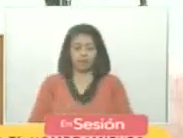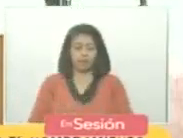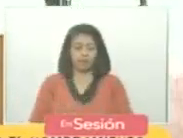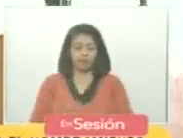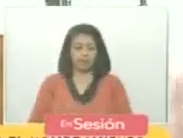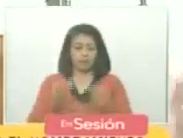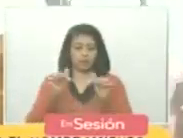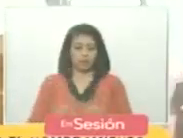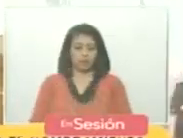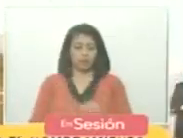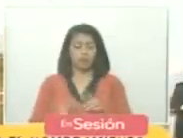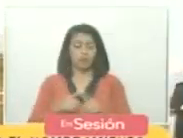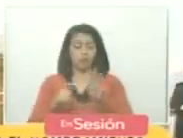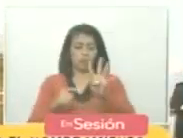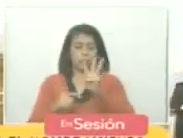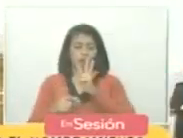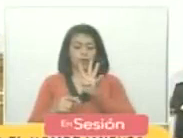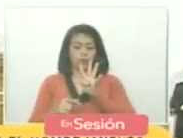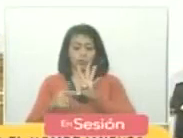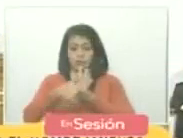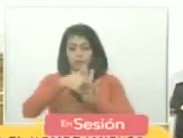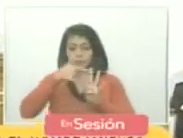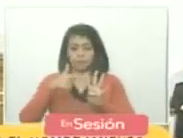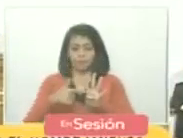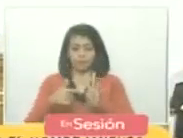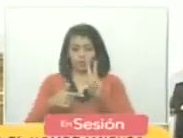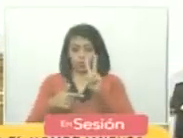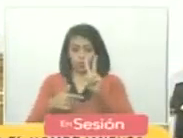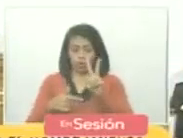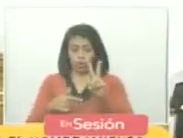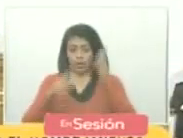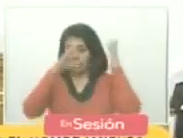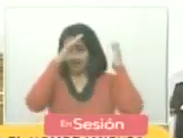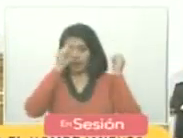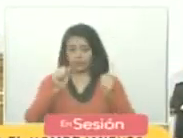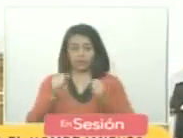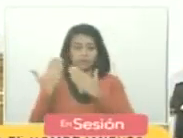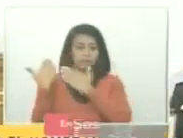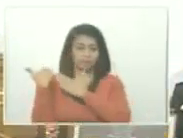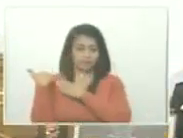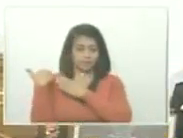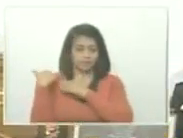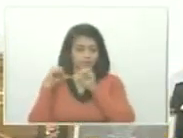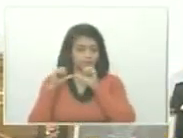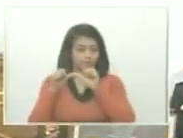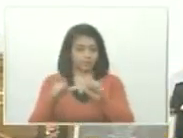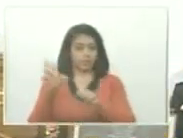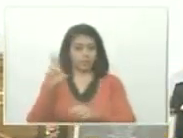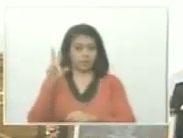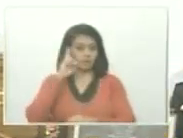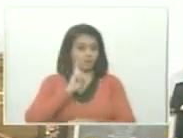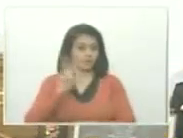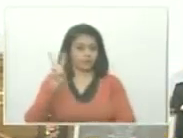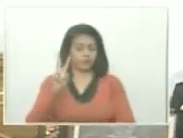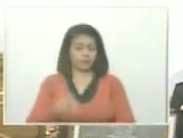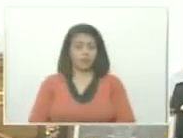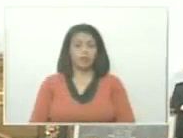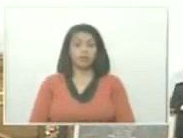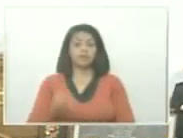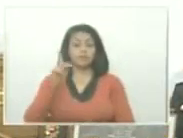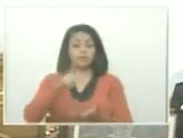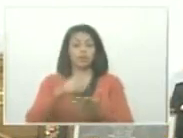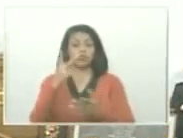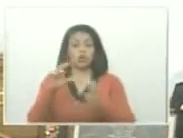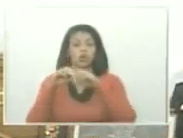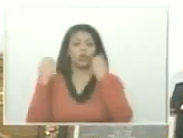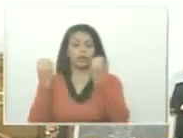hoy 4. De esos 4, 2 son embajadores representantes permanentes de la República Bolivariana de Venezuela ante